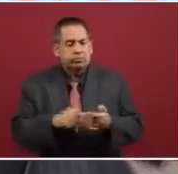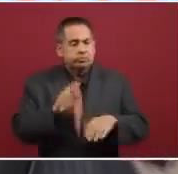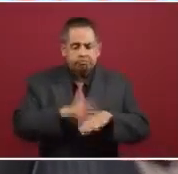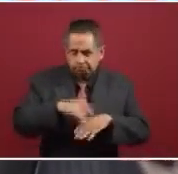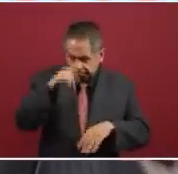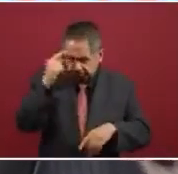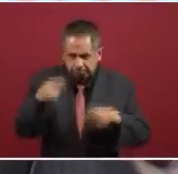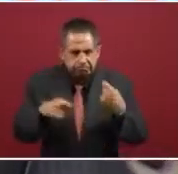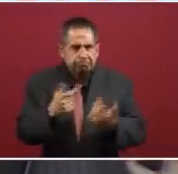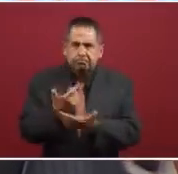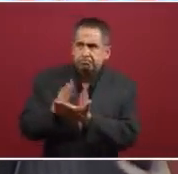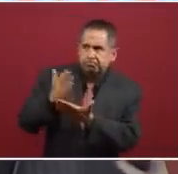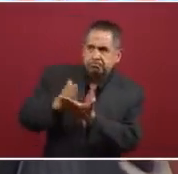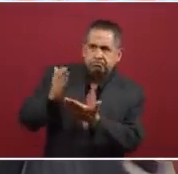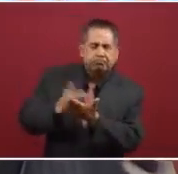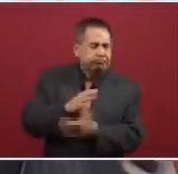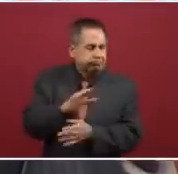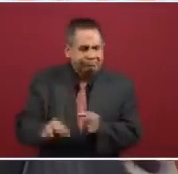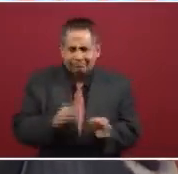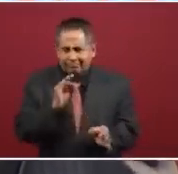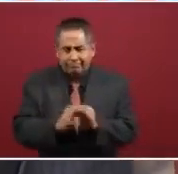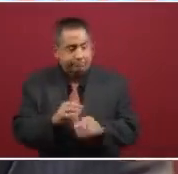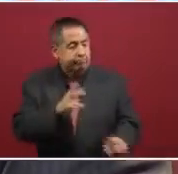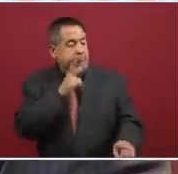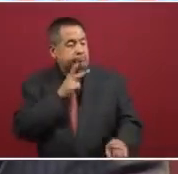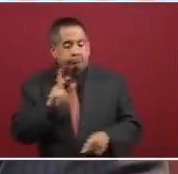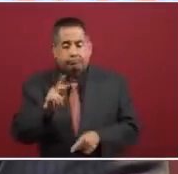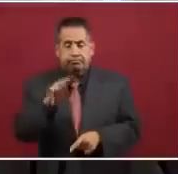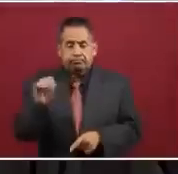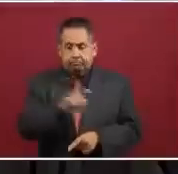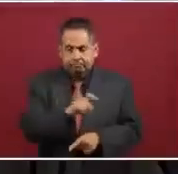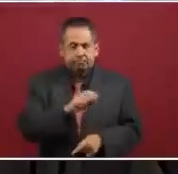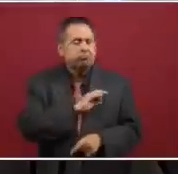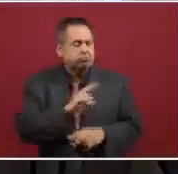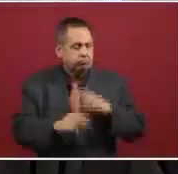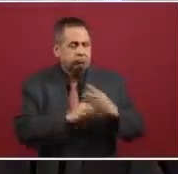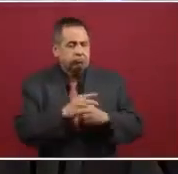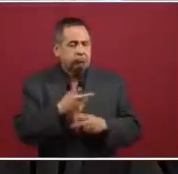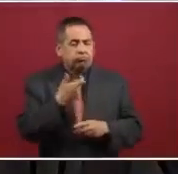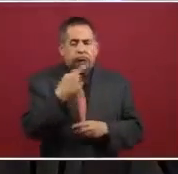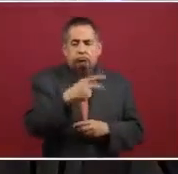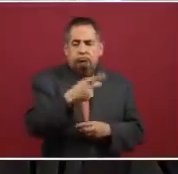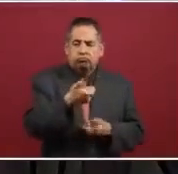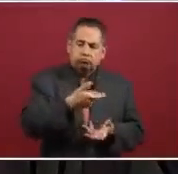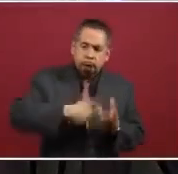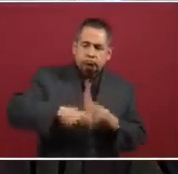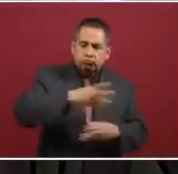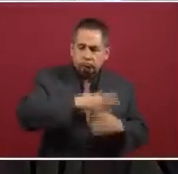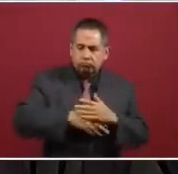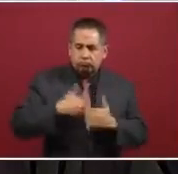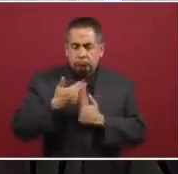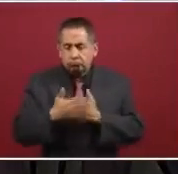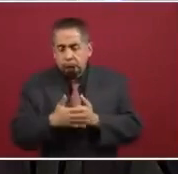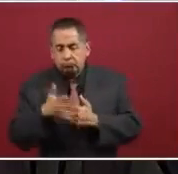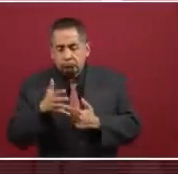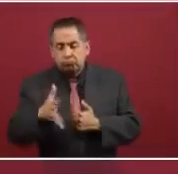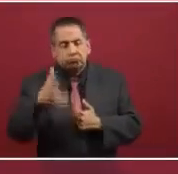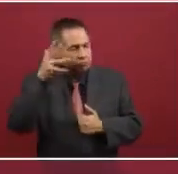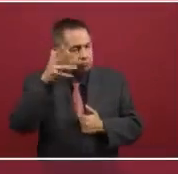flexibilidad a Petróleos Mexicanos en la asignación de sus recursos en el corto y mediano plazo.